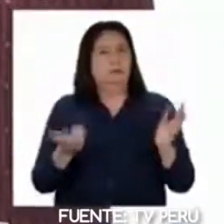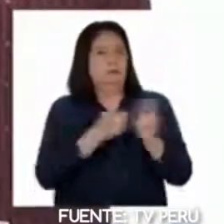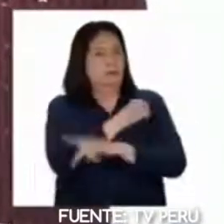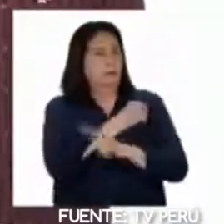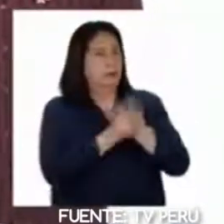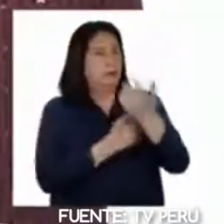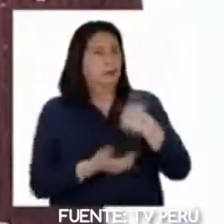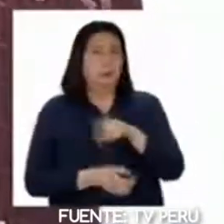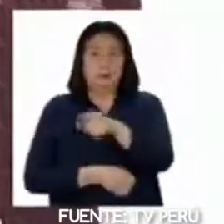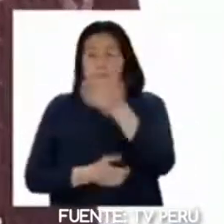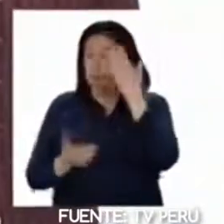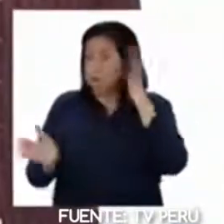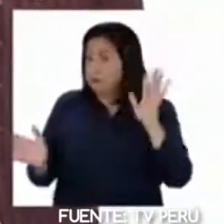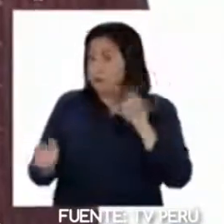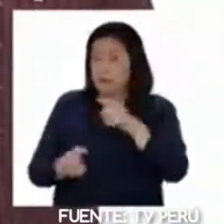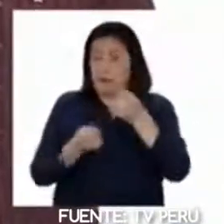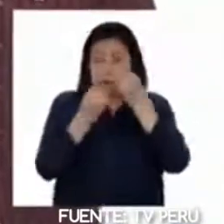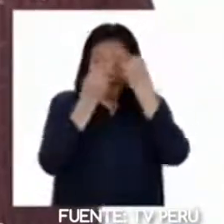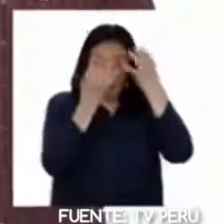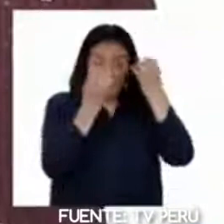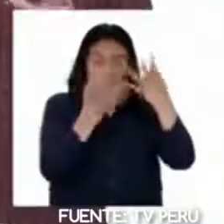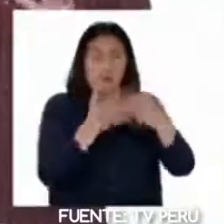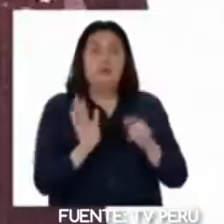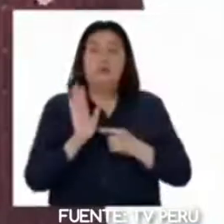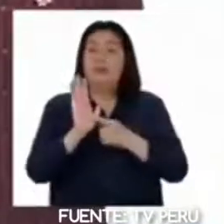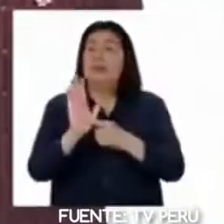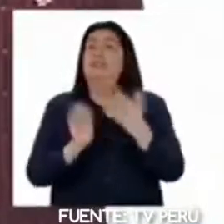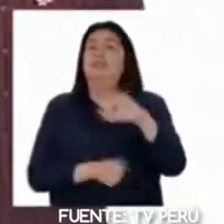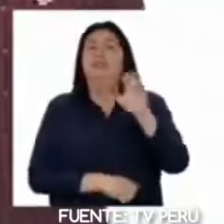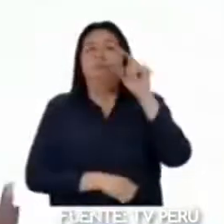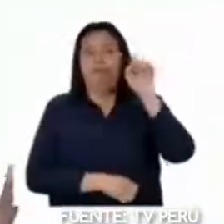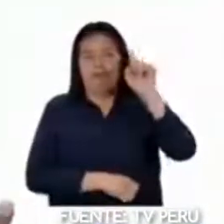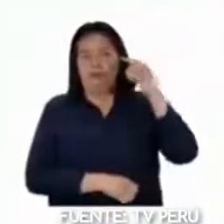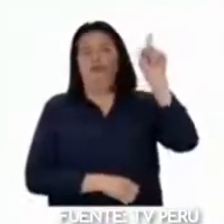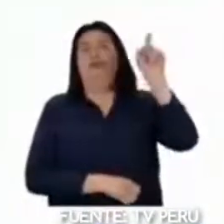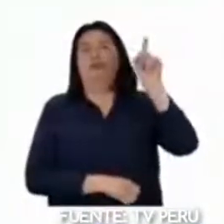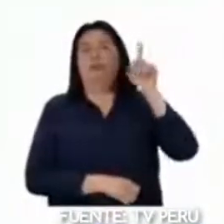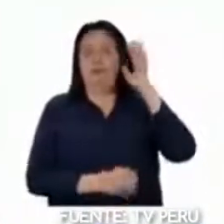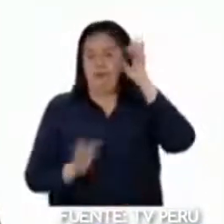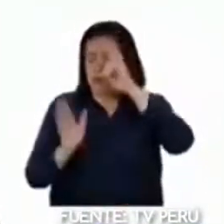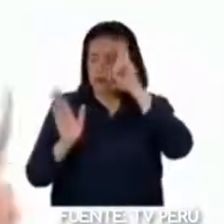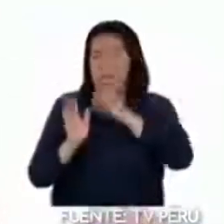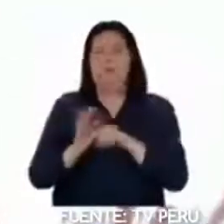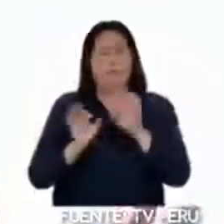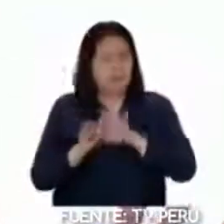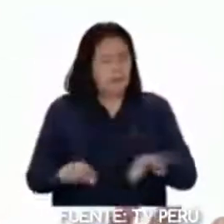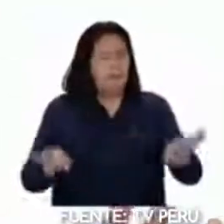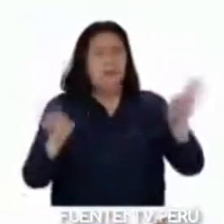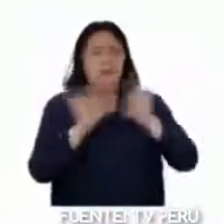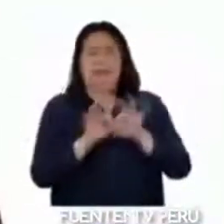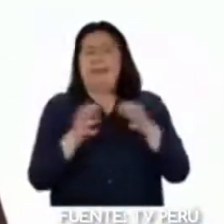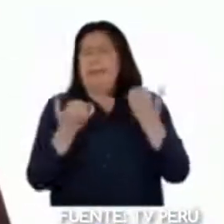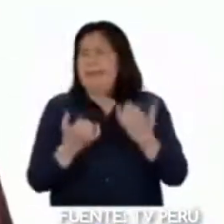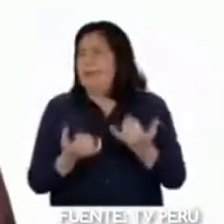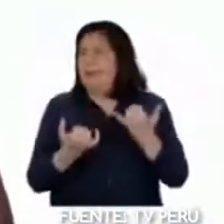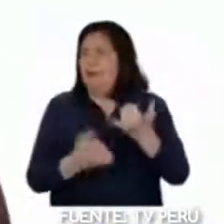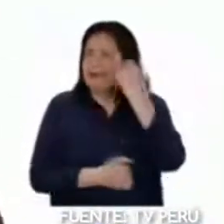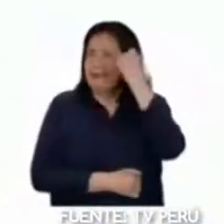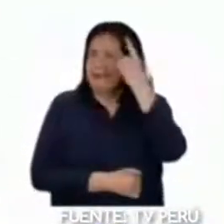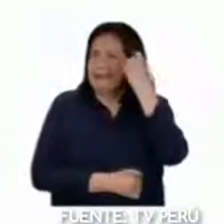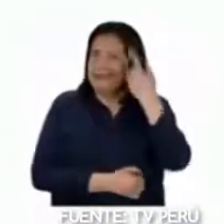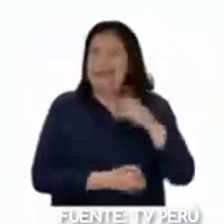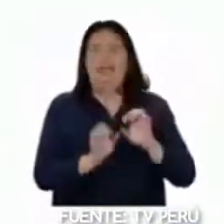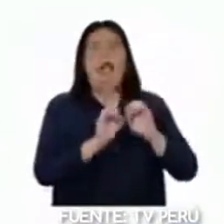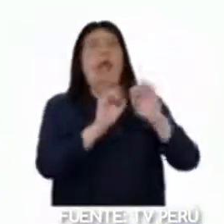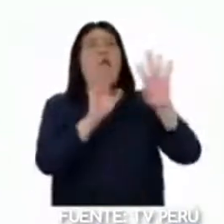nación. Y como ves, todos esos datos se expresan en millones. Por eso era importante entender